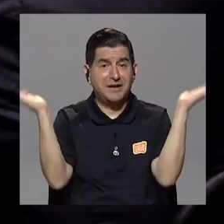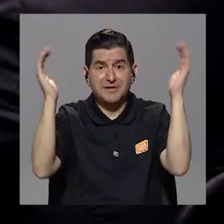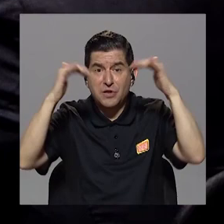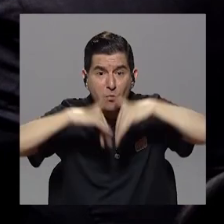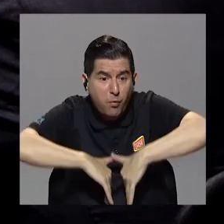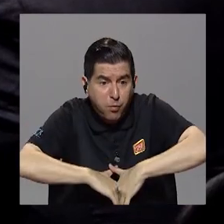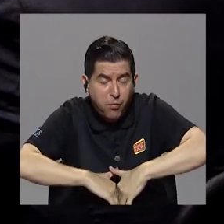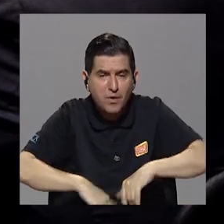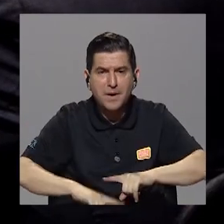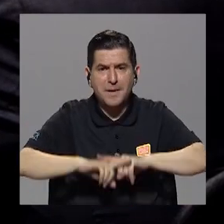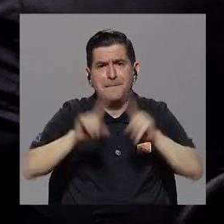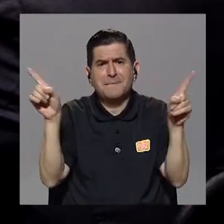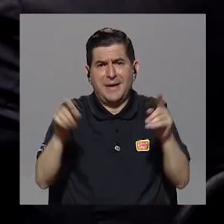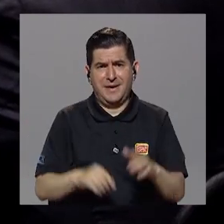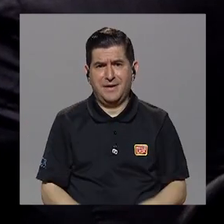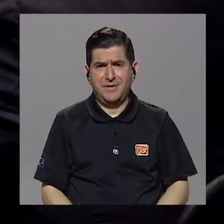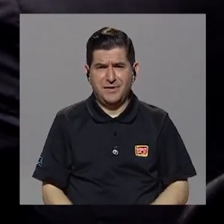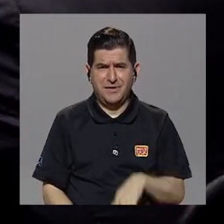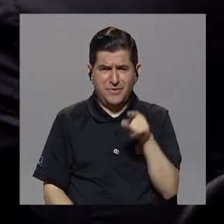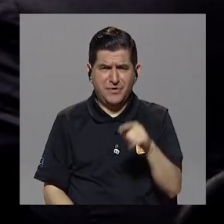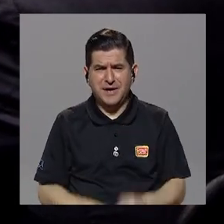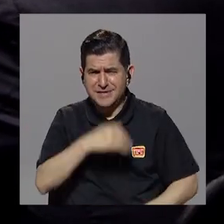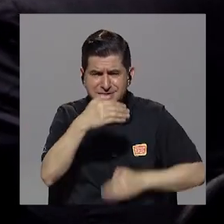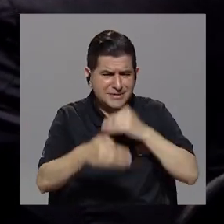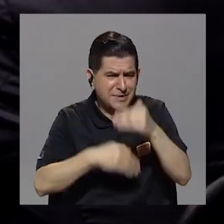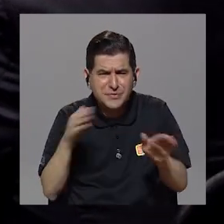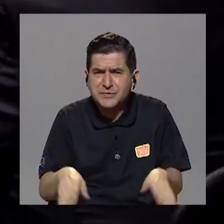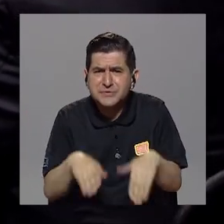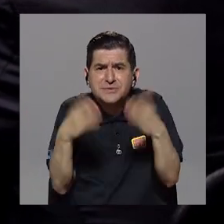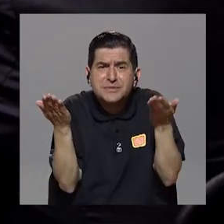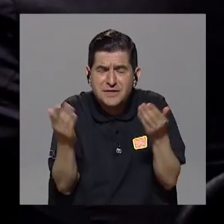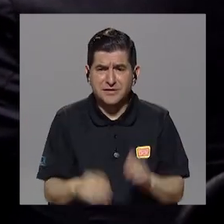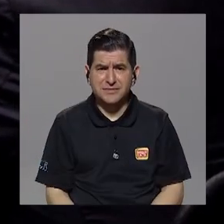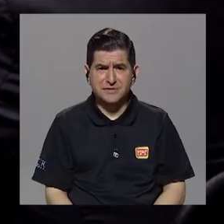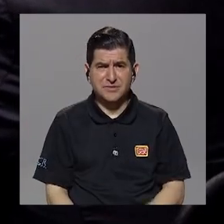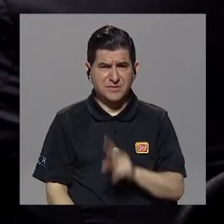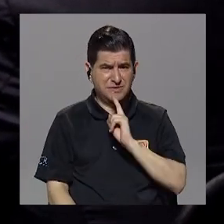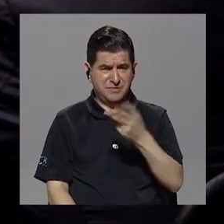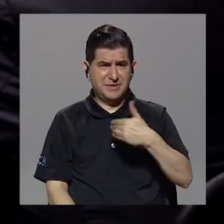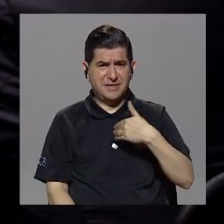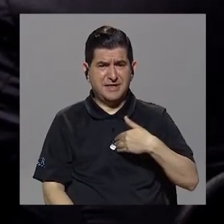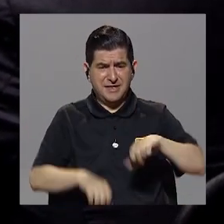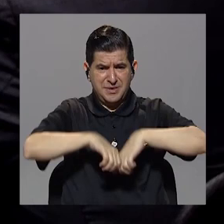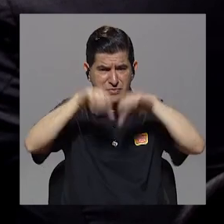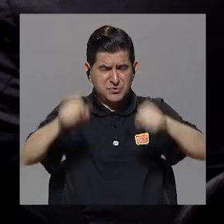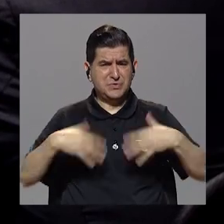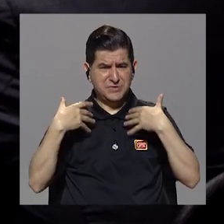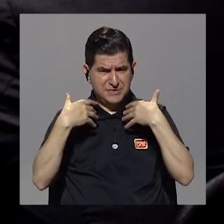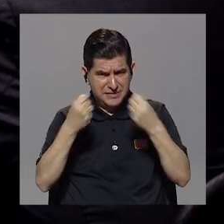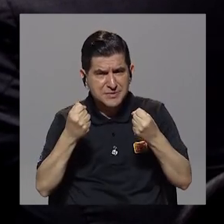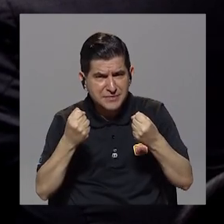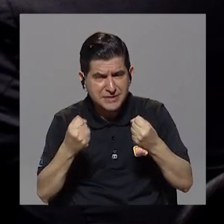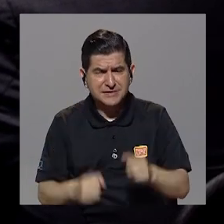bruta. pero ¿cómo ve usted esa hoja de ruta si verdaderamente tenemos un ecosistema saludable